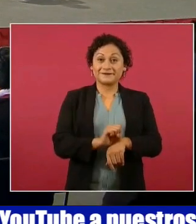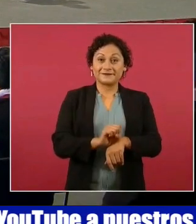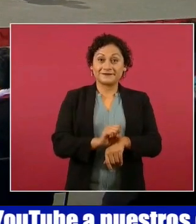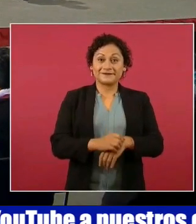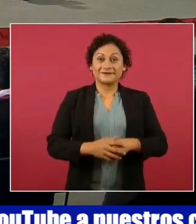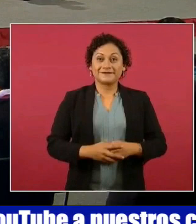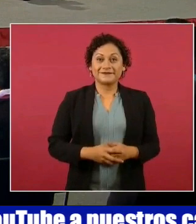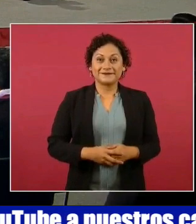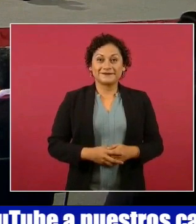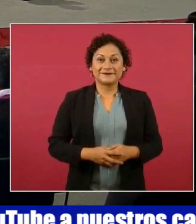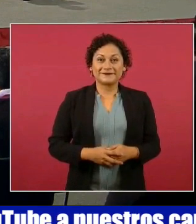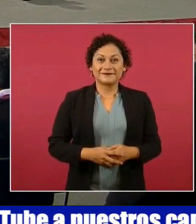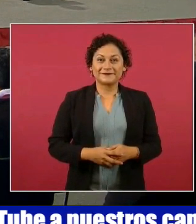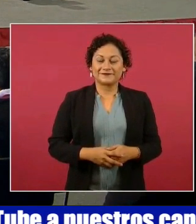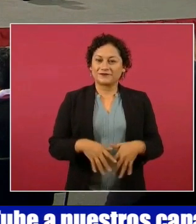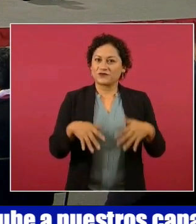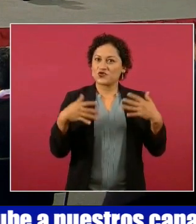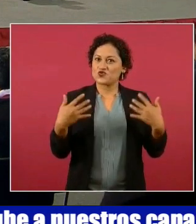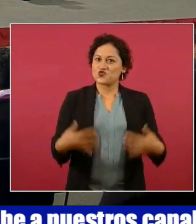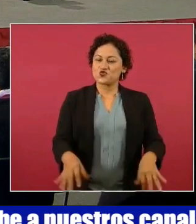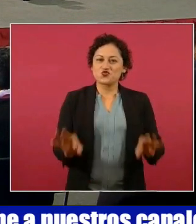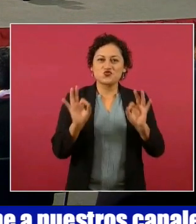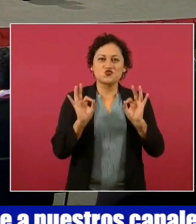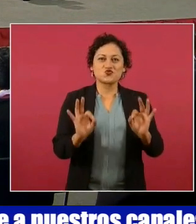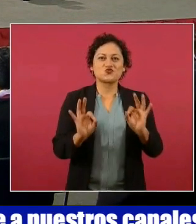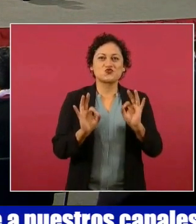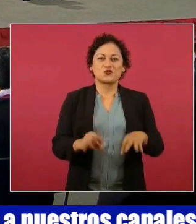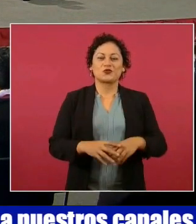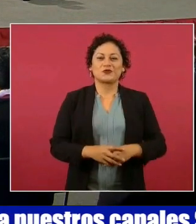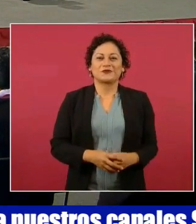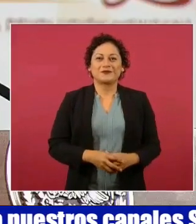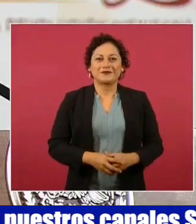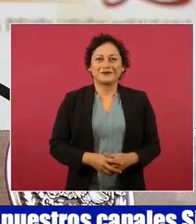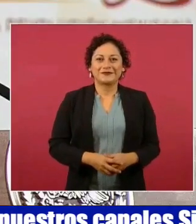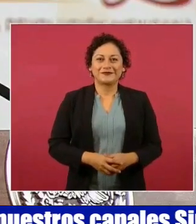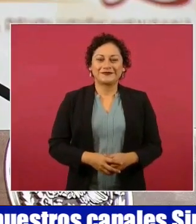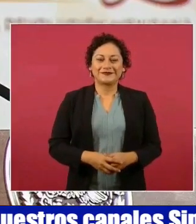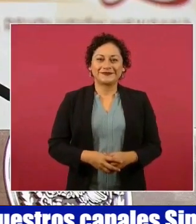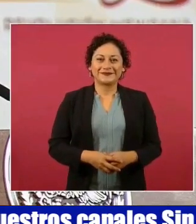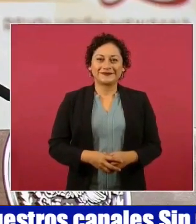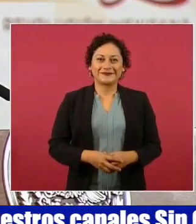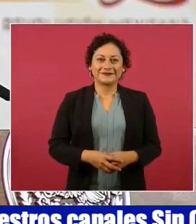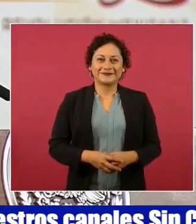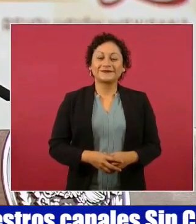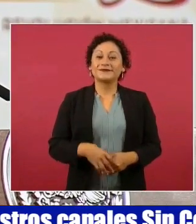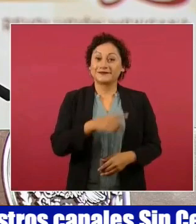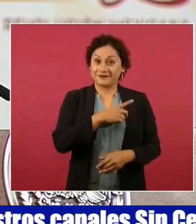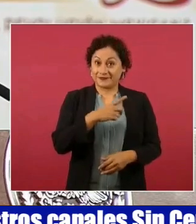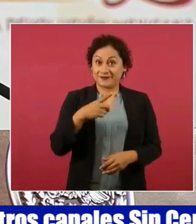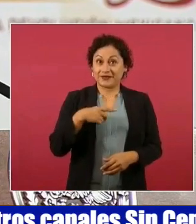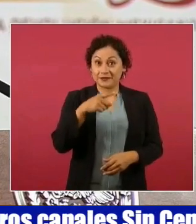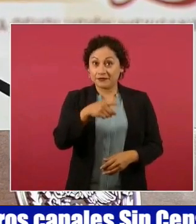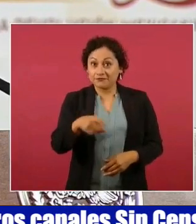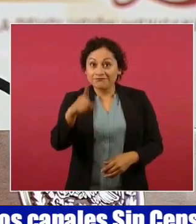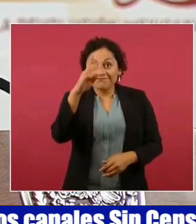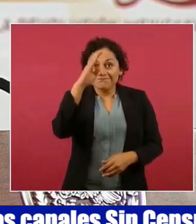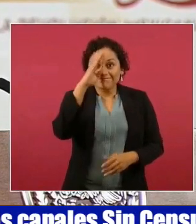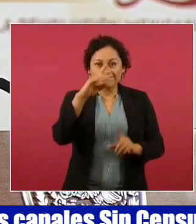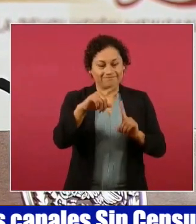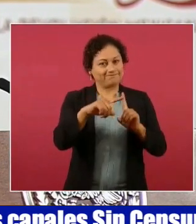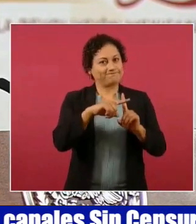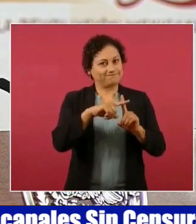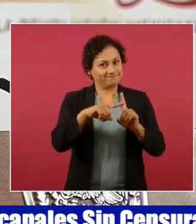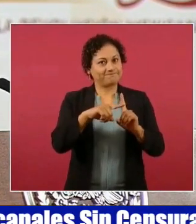los zacatecanos, ¿no? Así de sencillo. Entonces, da a conocer que, bueno, pues llevan a cabo toda la